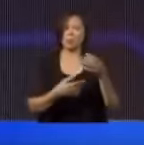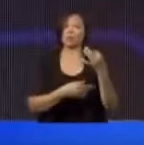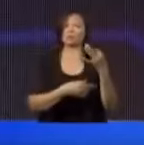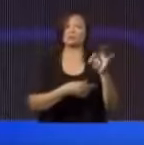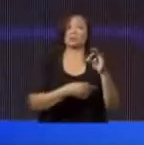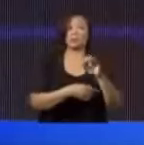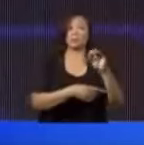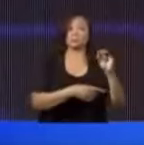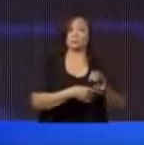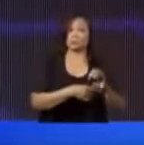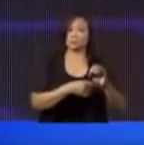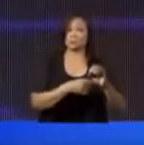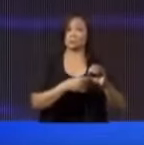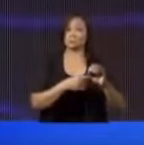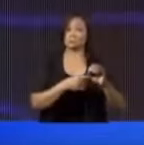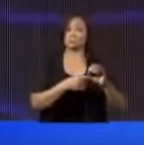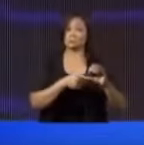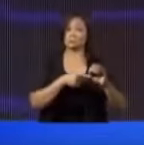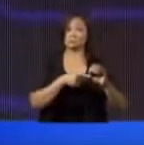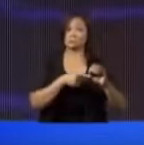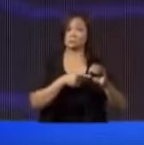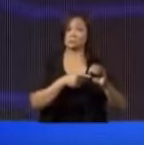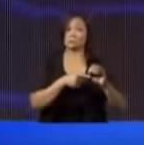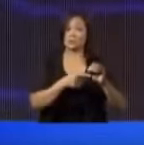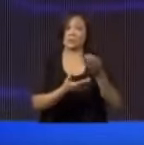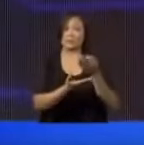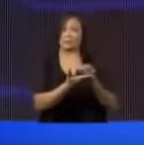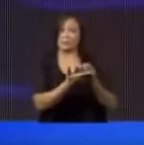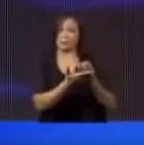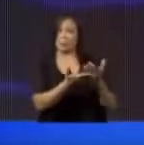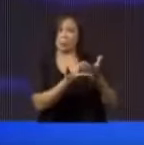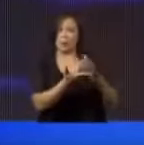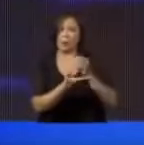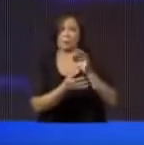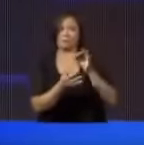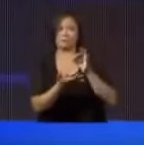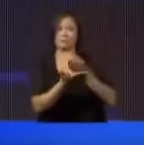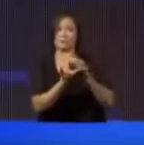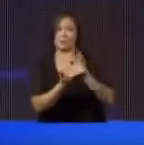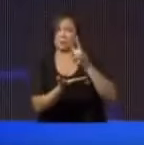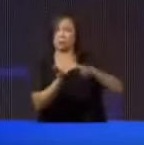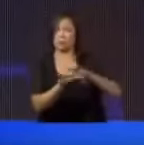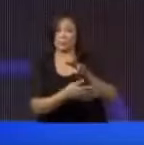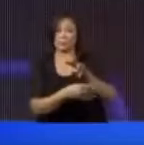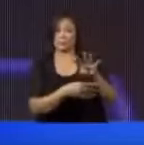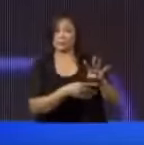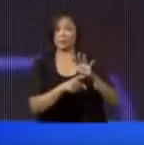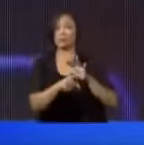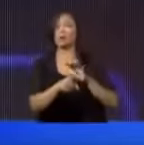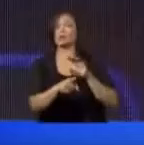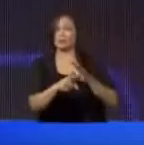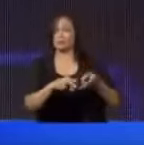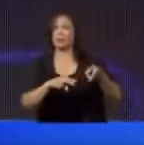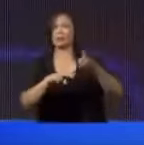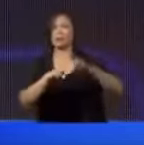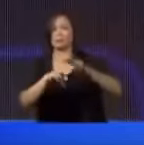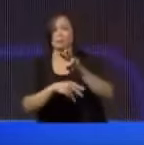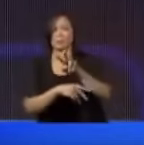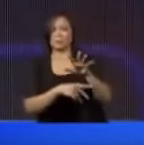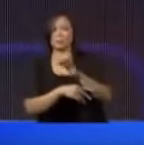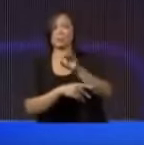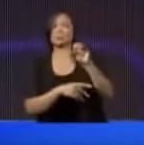un 19% de presión fiscal. Para el año 2025, ¿verdad?, debería ser ya